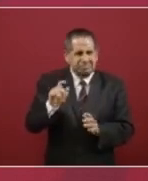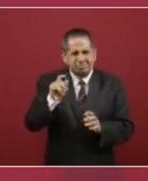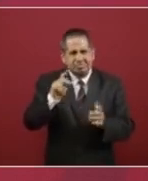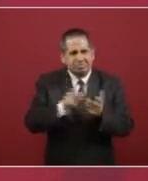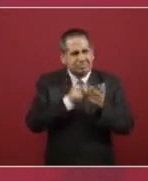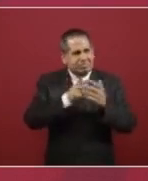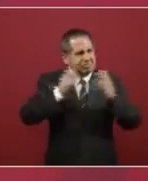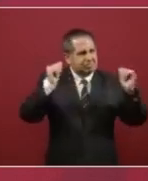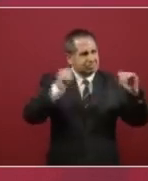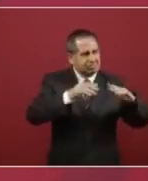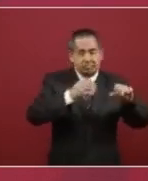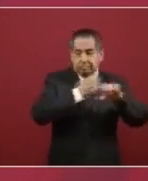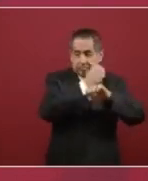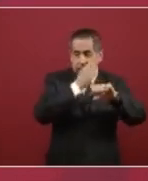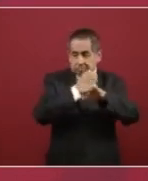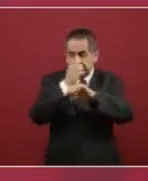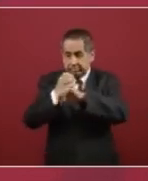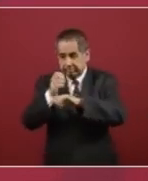asambleas estatales